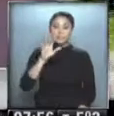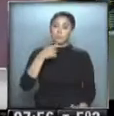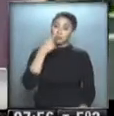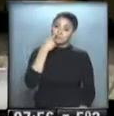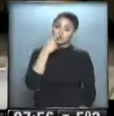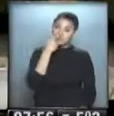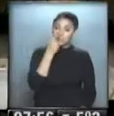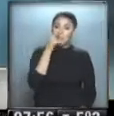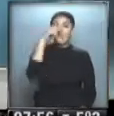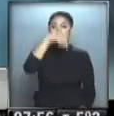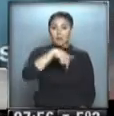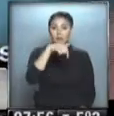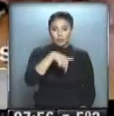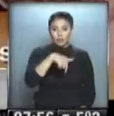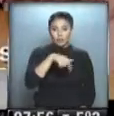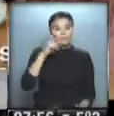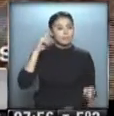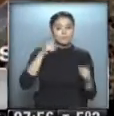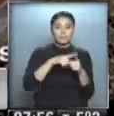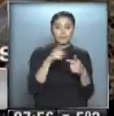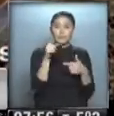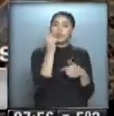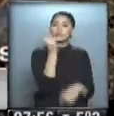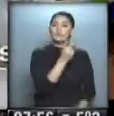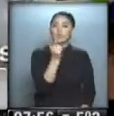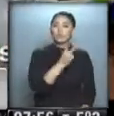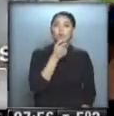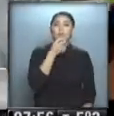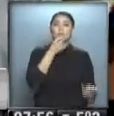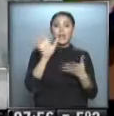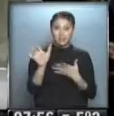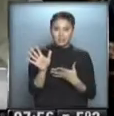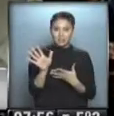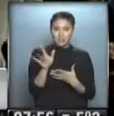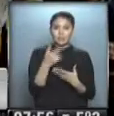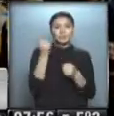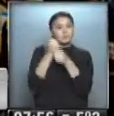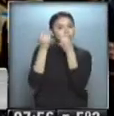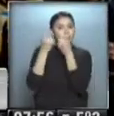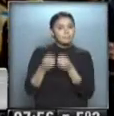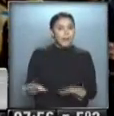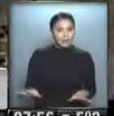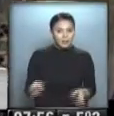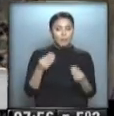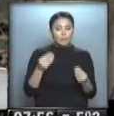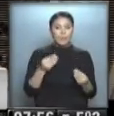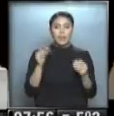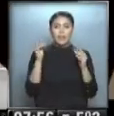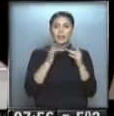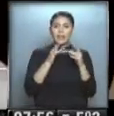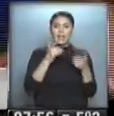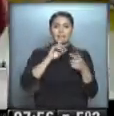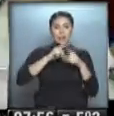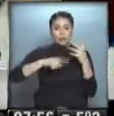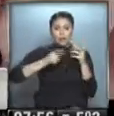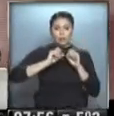entretenida y aquí encaran a 12 vendedores vendedores que pierden su trabajo ante el avance digital que hace que la